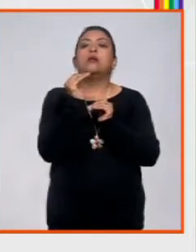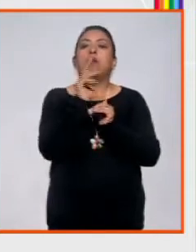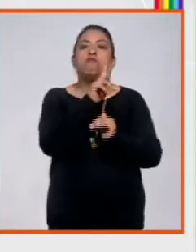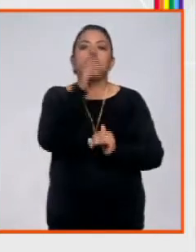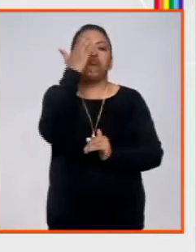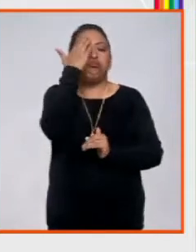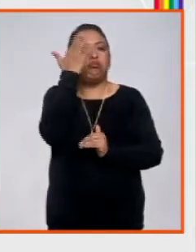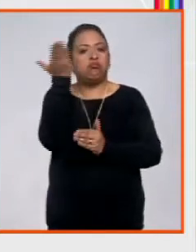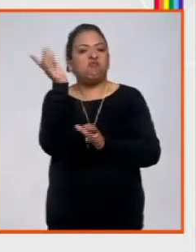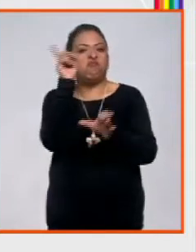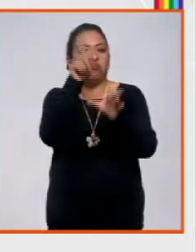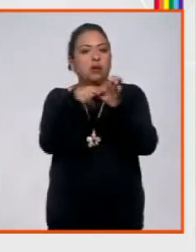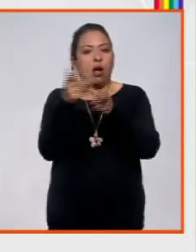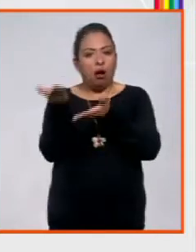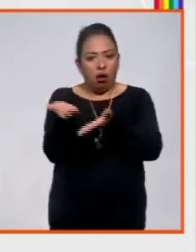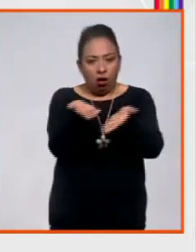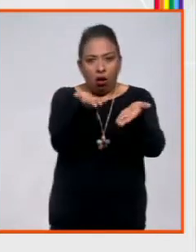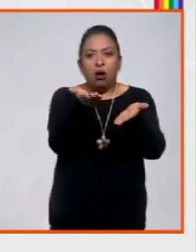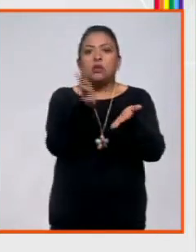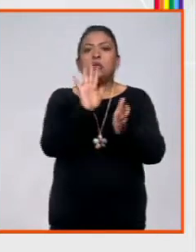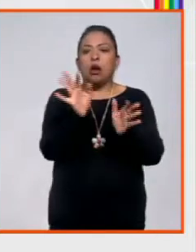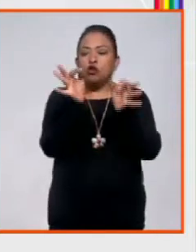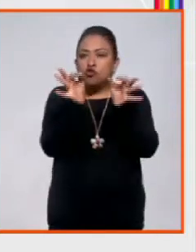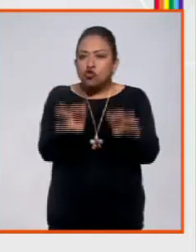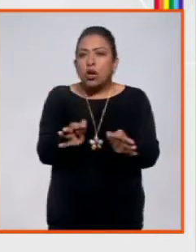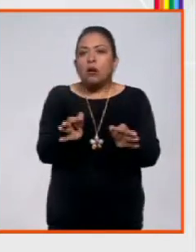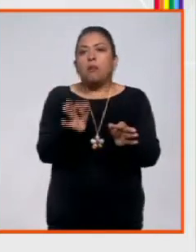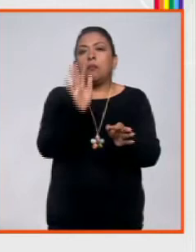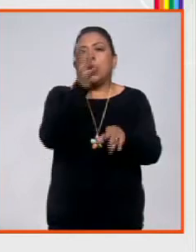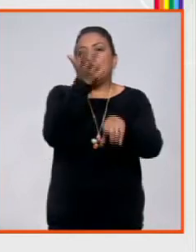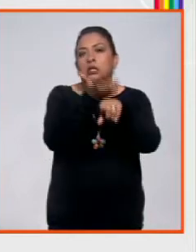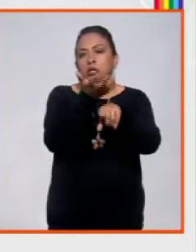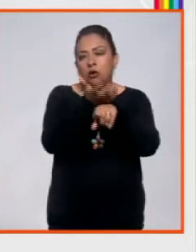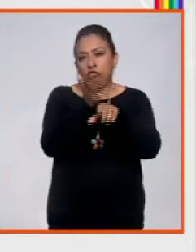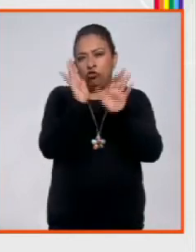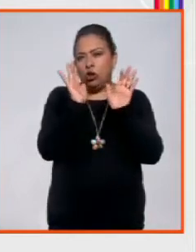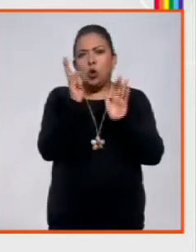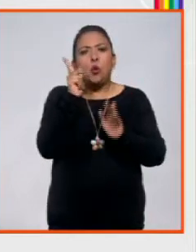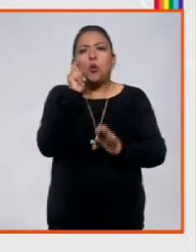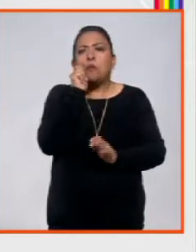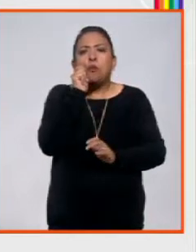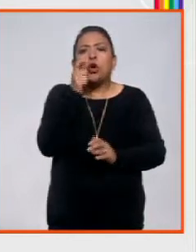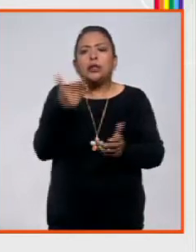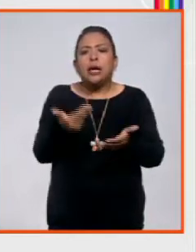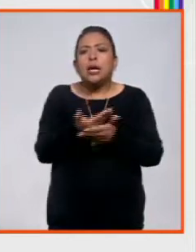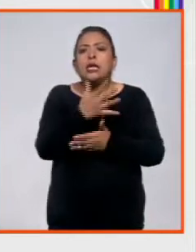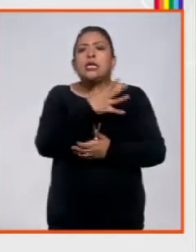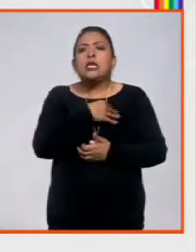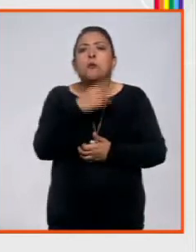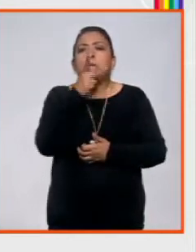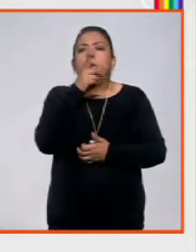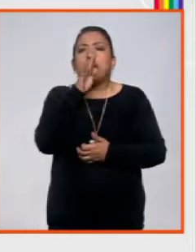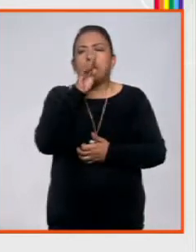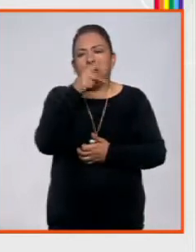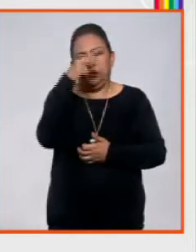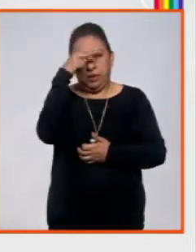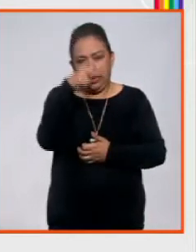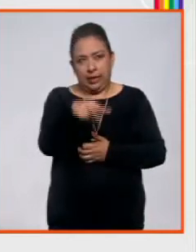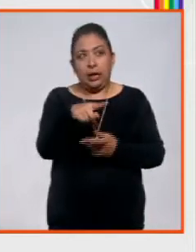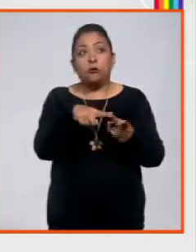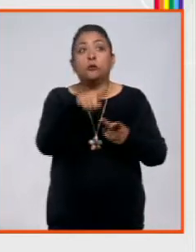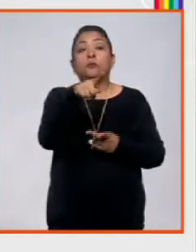reconocimiento como ciudadano norteamericano aún siendo hijo de mexicanos el autor que es hugo alfredo hinojosa